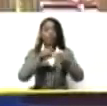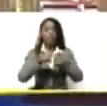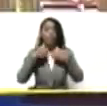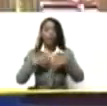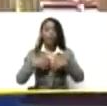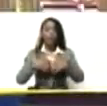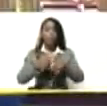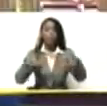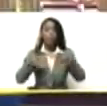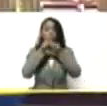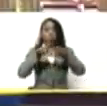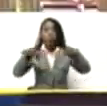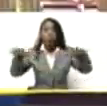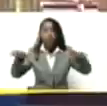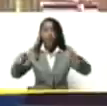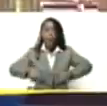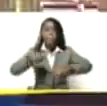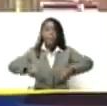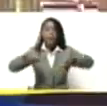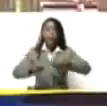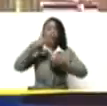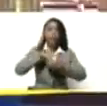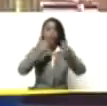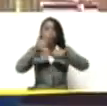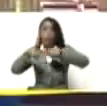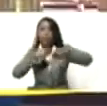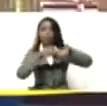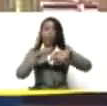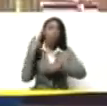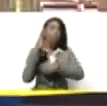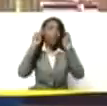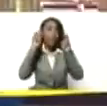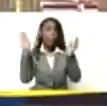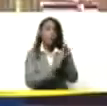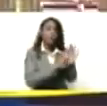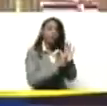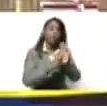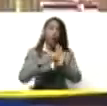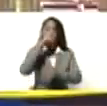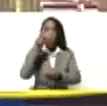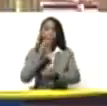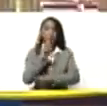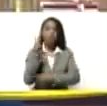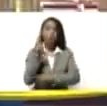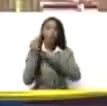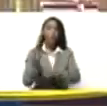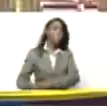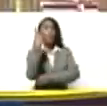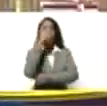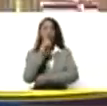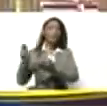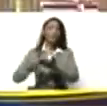pasar en 15 días de 5 casos a 18 es preocupante